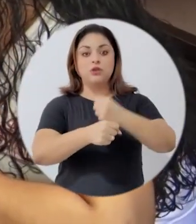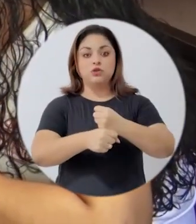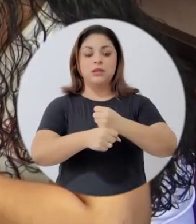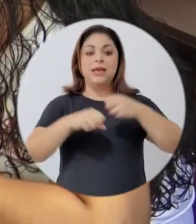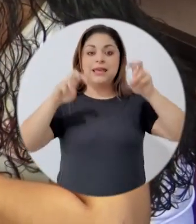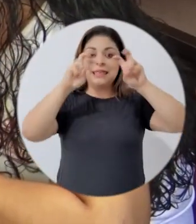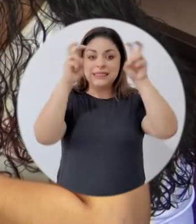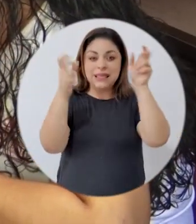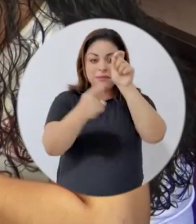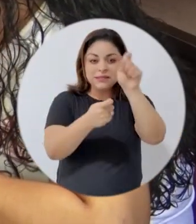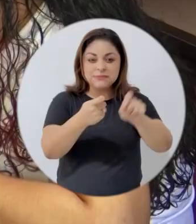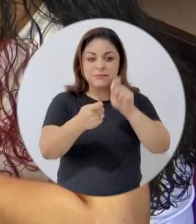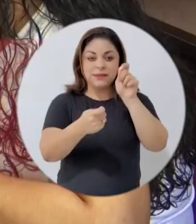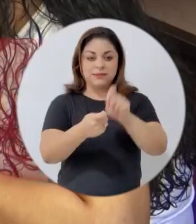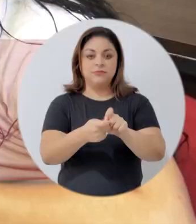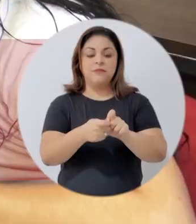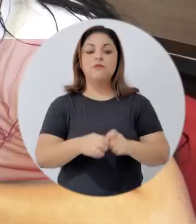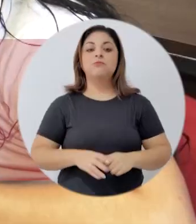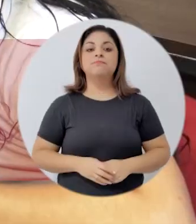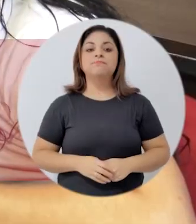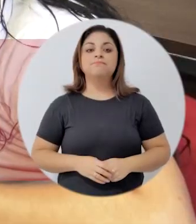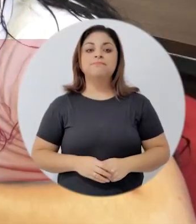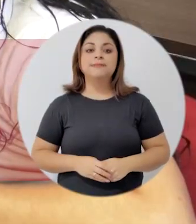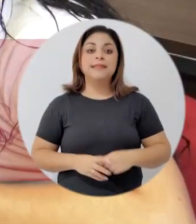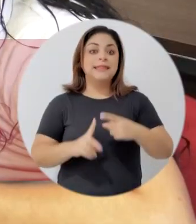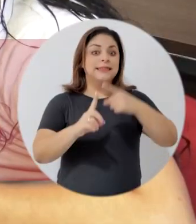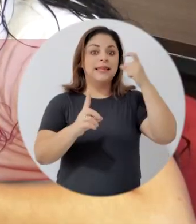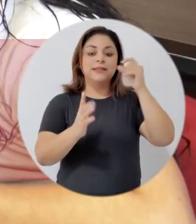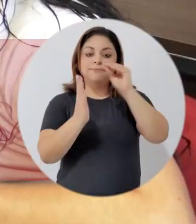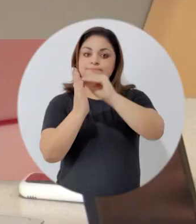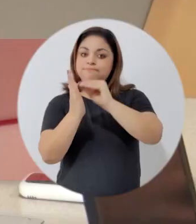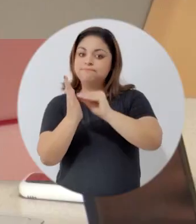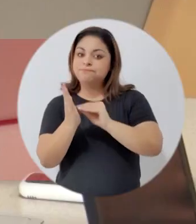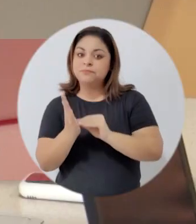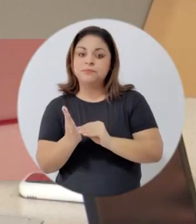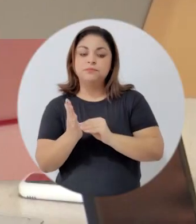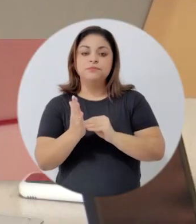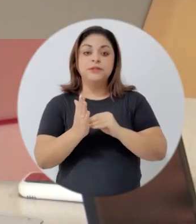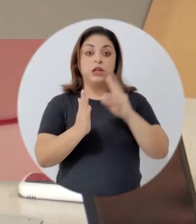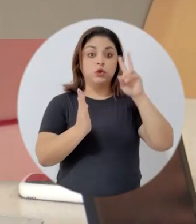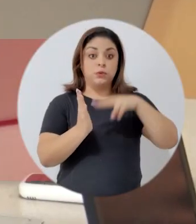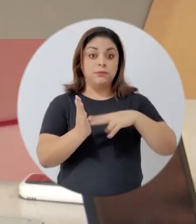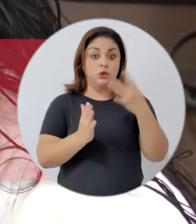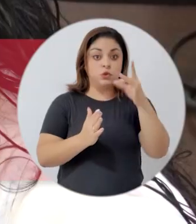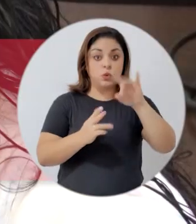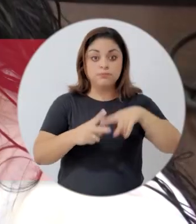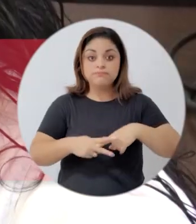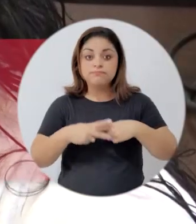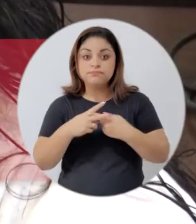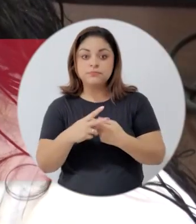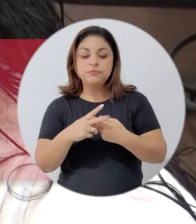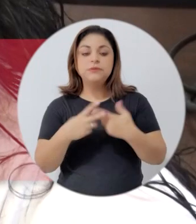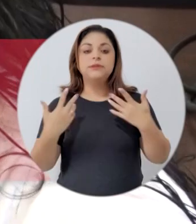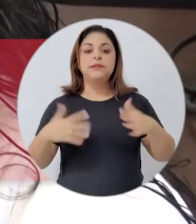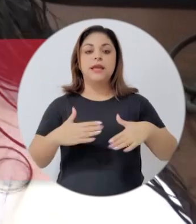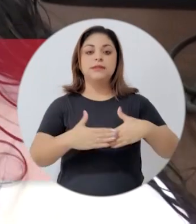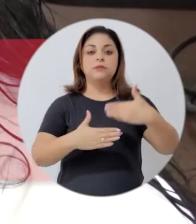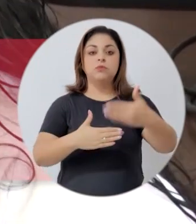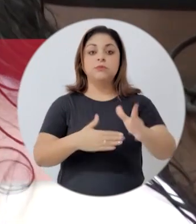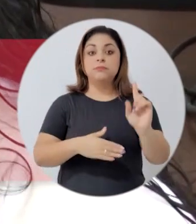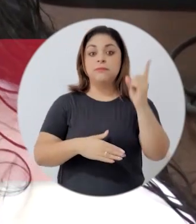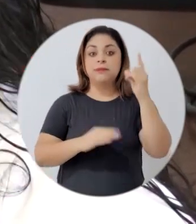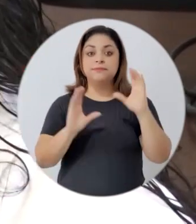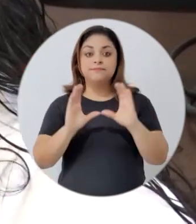tema específico, ¿verdad? Desde el levantamiento del inventario que empezó en 2018 a obtener la primera certificación